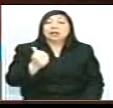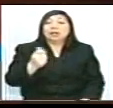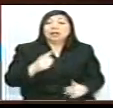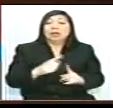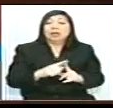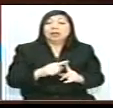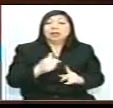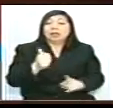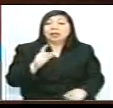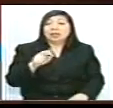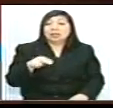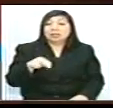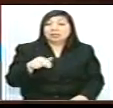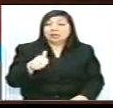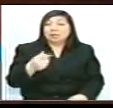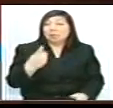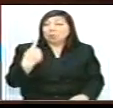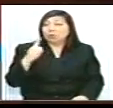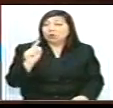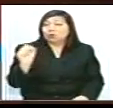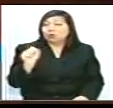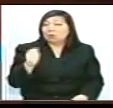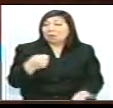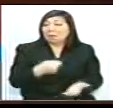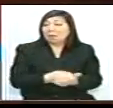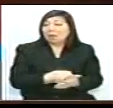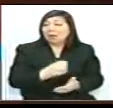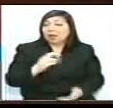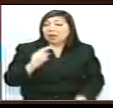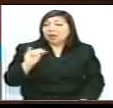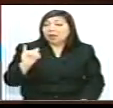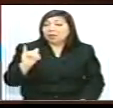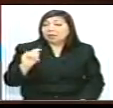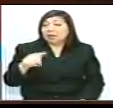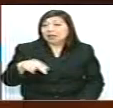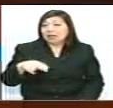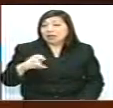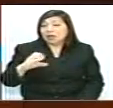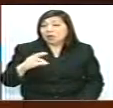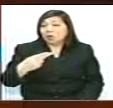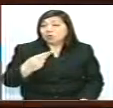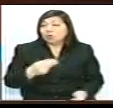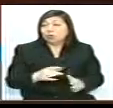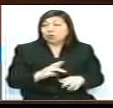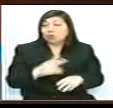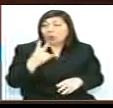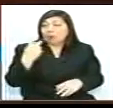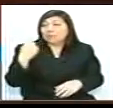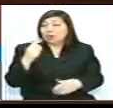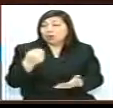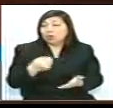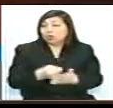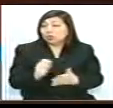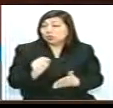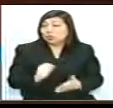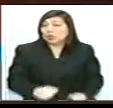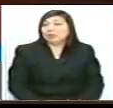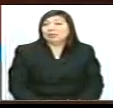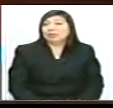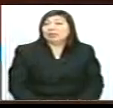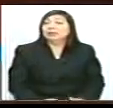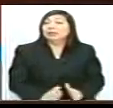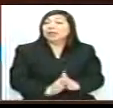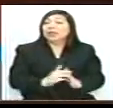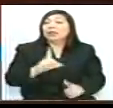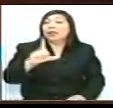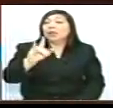tiene multas por casi 1 millón de soles, a Yanacocha, que tiene multas por ambientales por casi 2 millones de soles, a Santa Luisa,